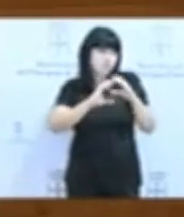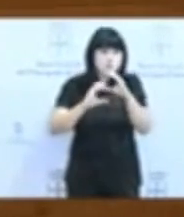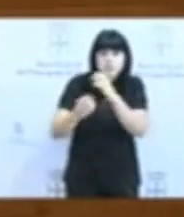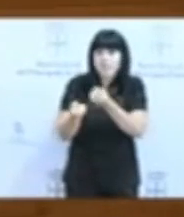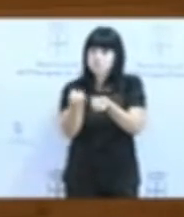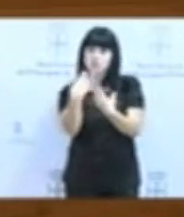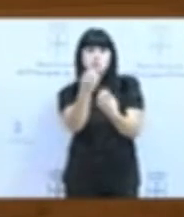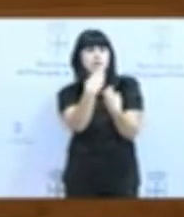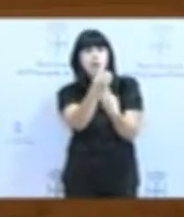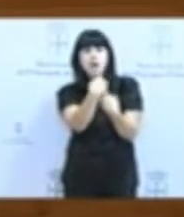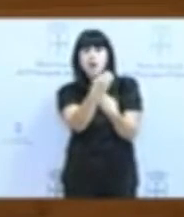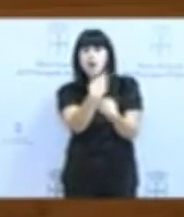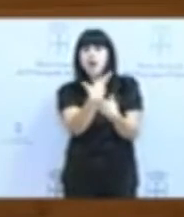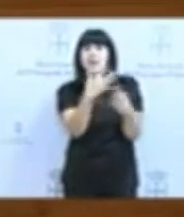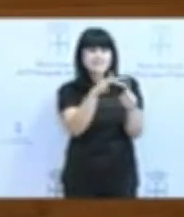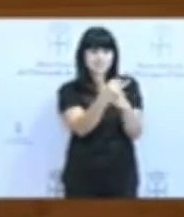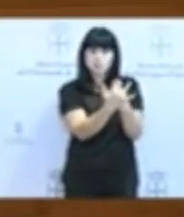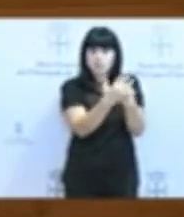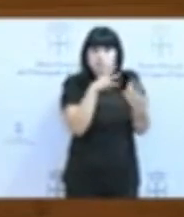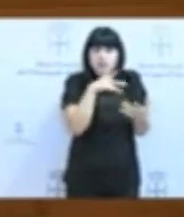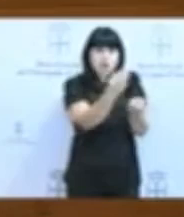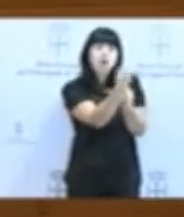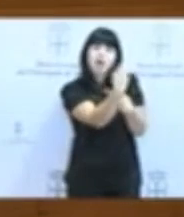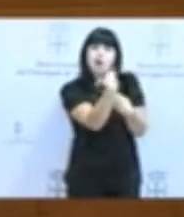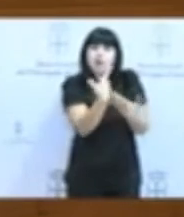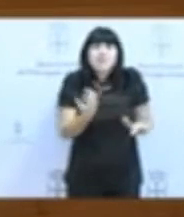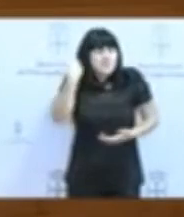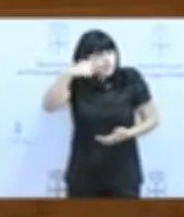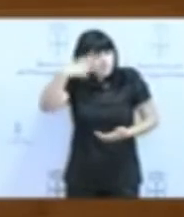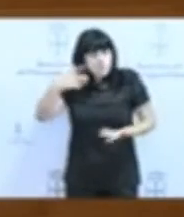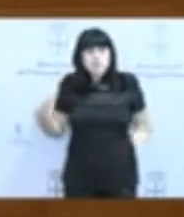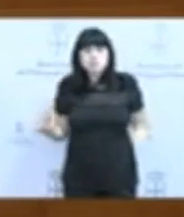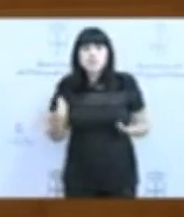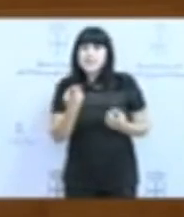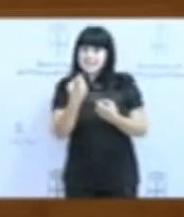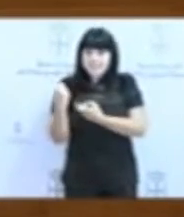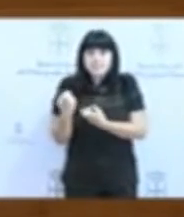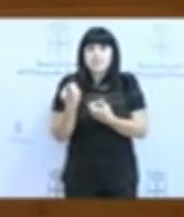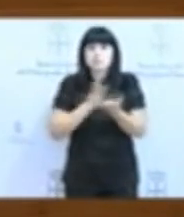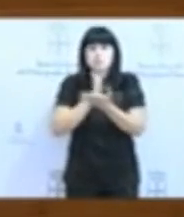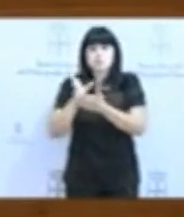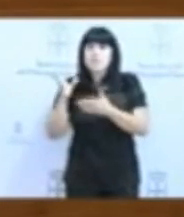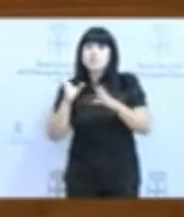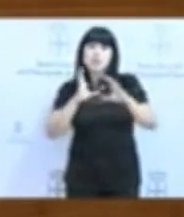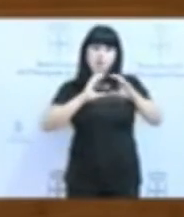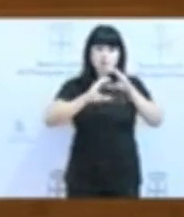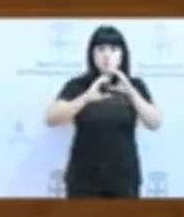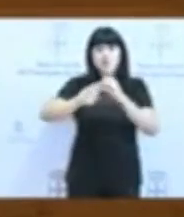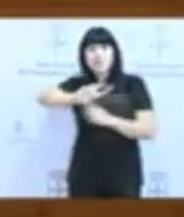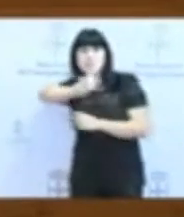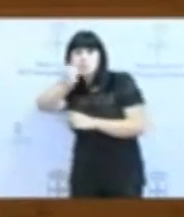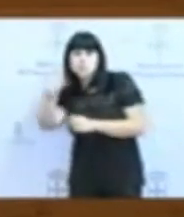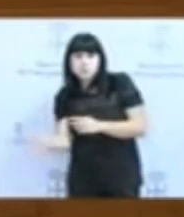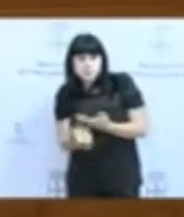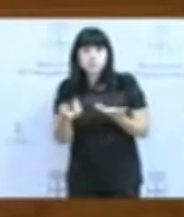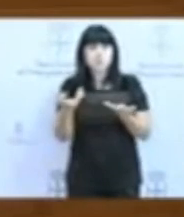lo que hay ya no sirve, y menos en tiempos de crisis. Necesitamos medios de comunicación plurales que avancen escenarios, que nos ayuden a